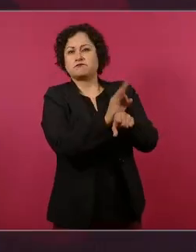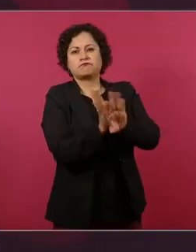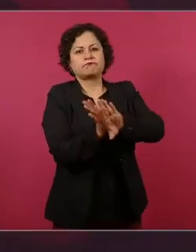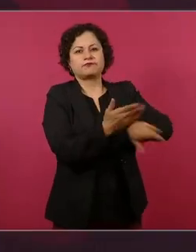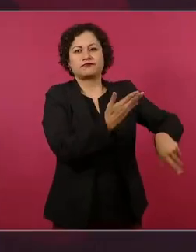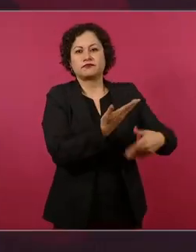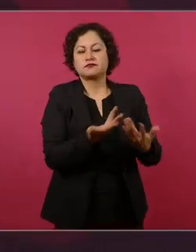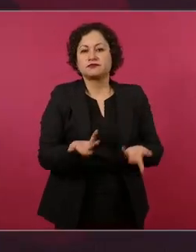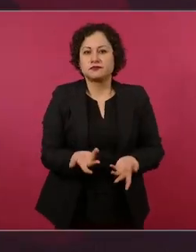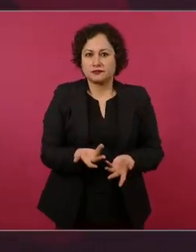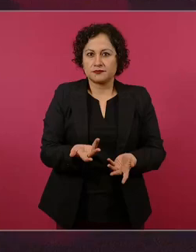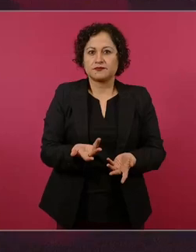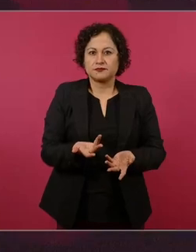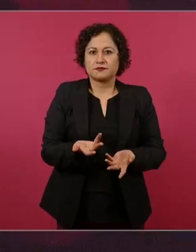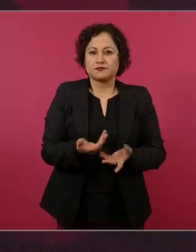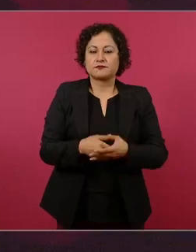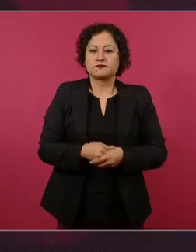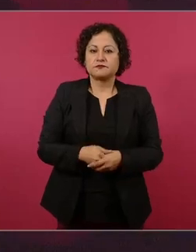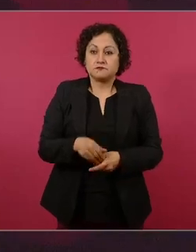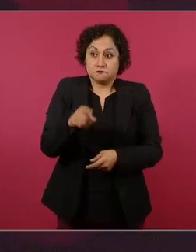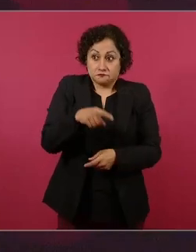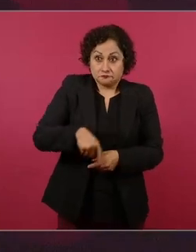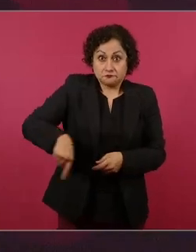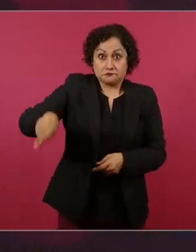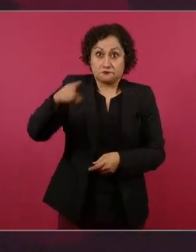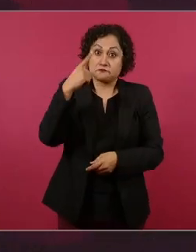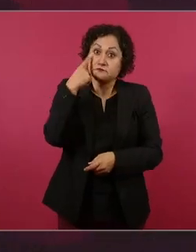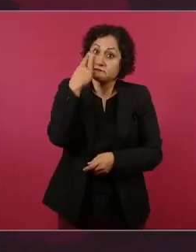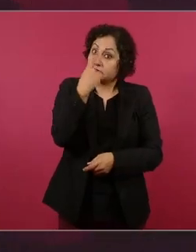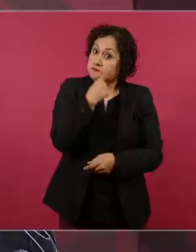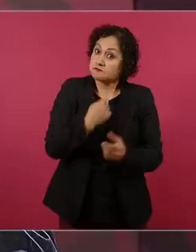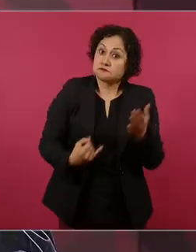y decide establecer una verdadera democracia,